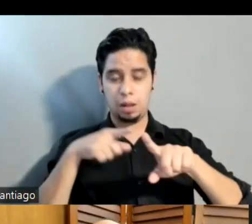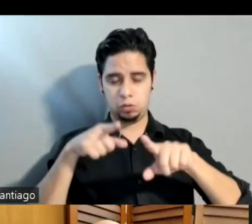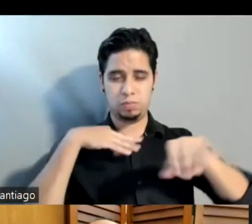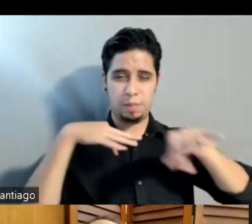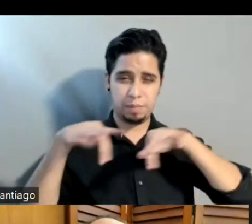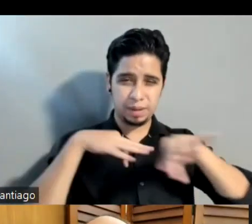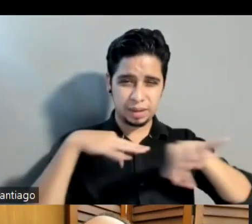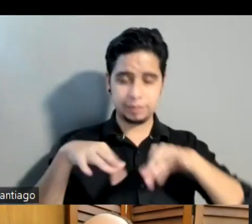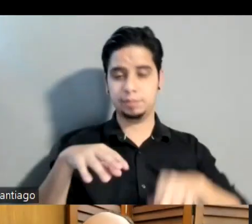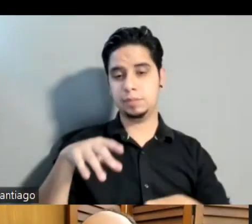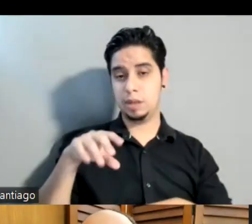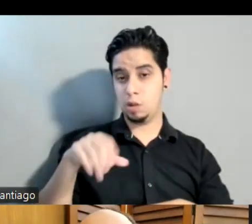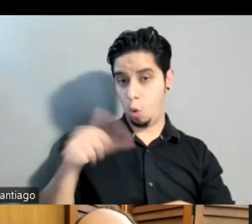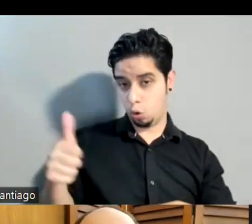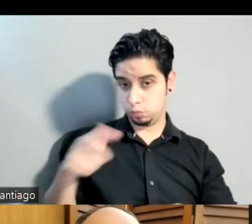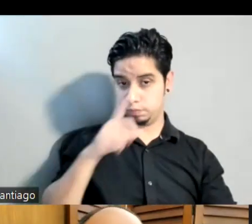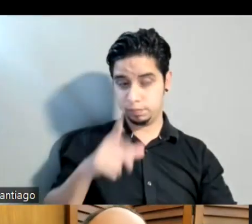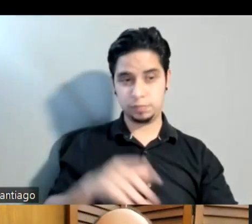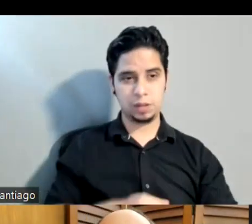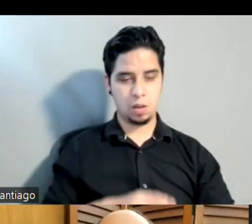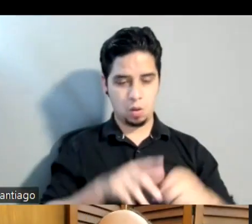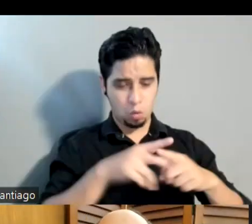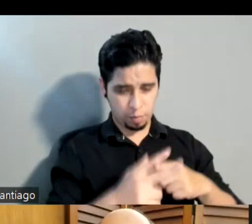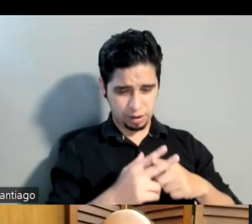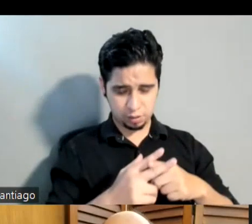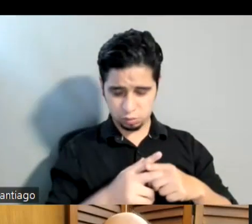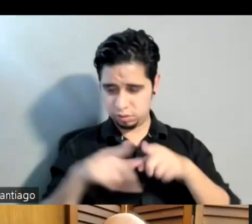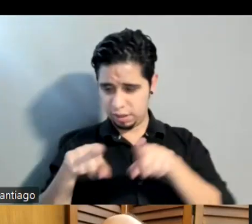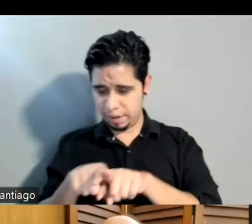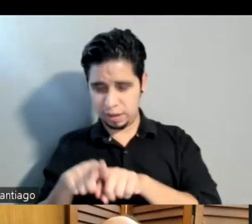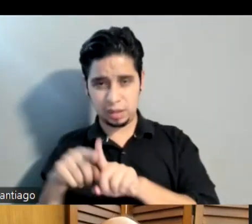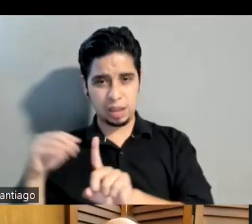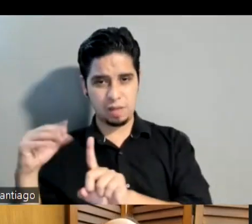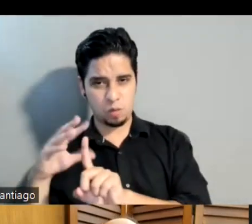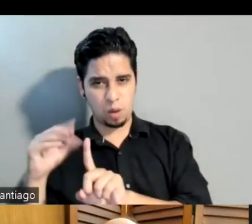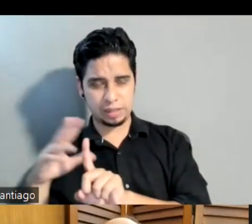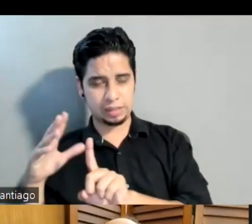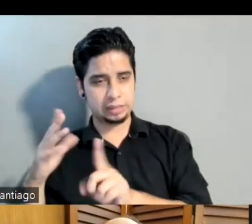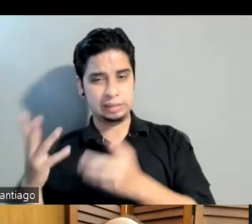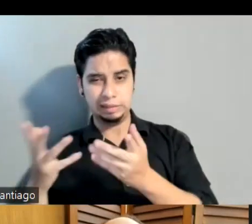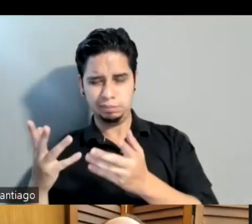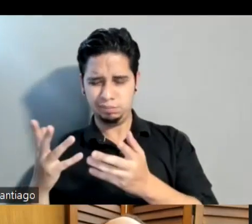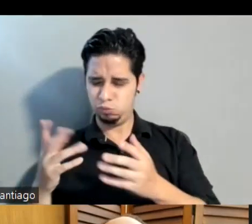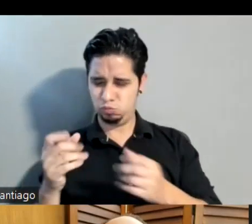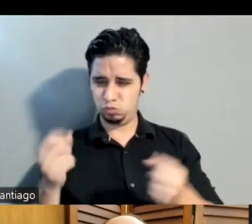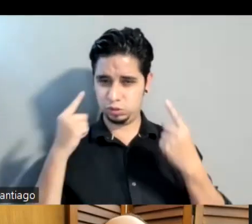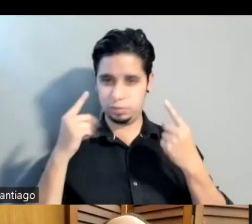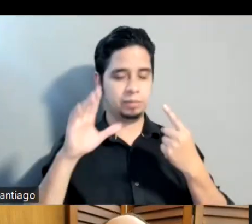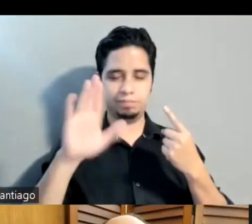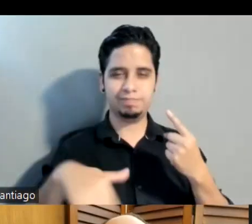porque ahora estoy como que, un mecánico influencer. Ay, bien. Ay, Cristo, espérate, venimos